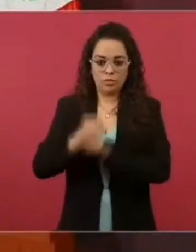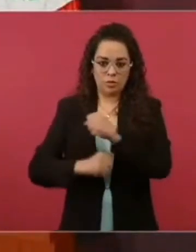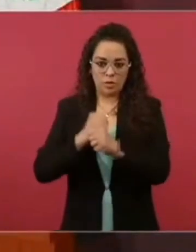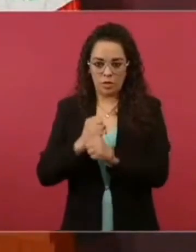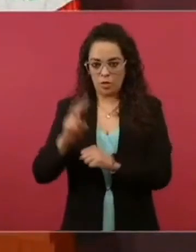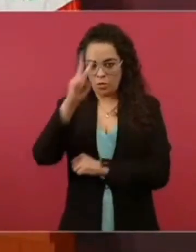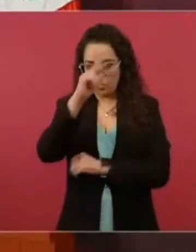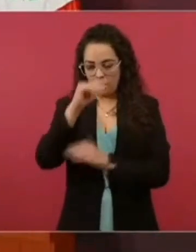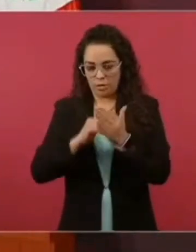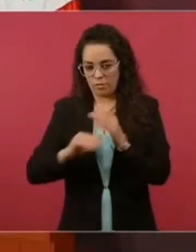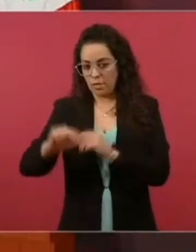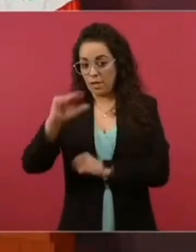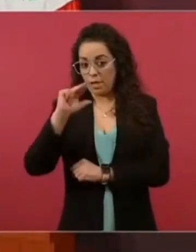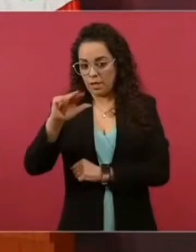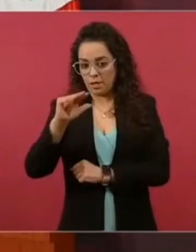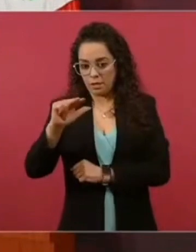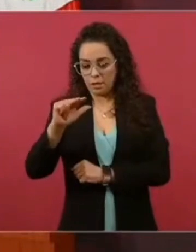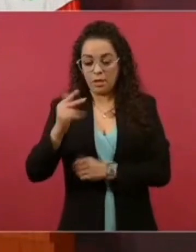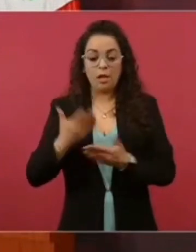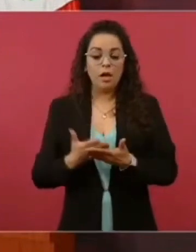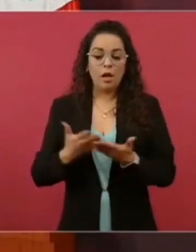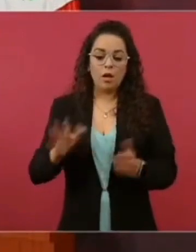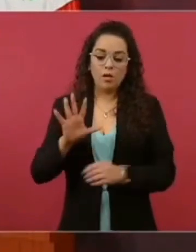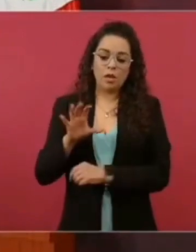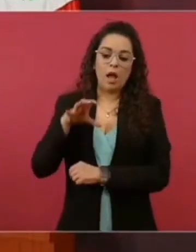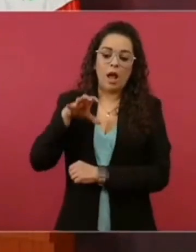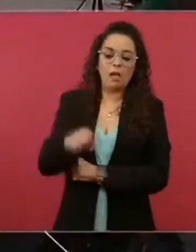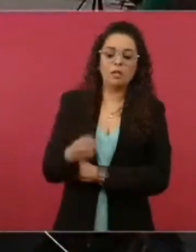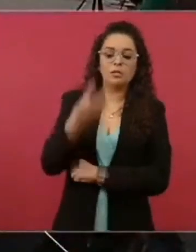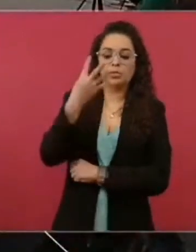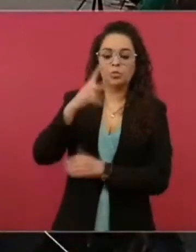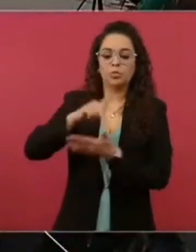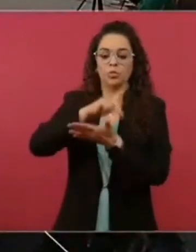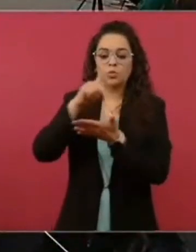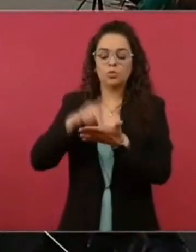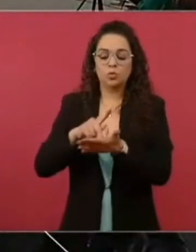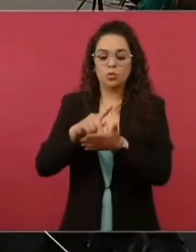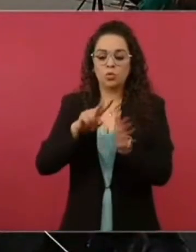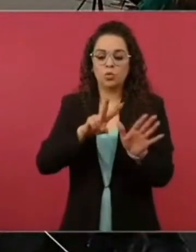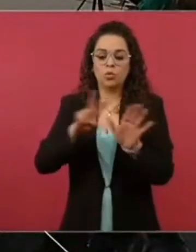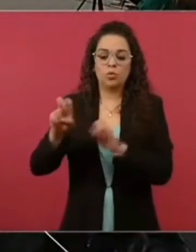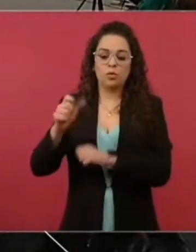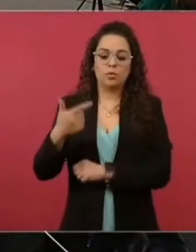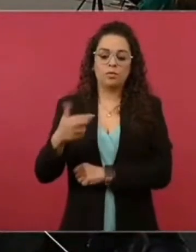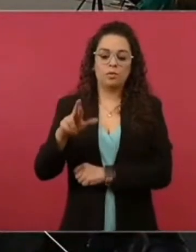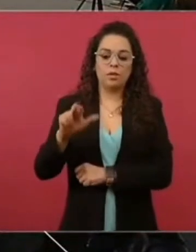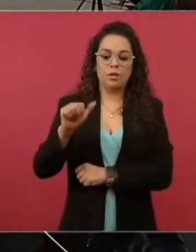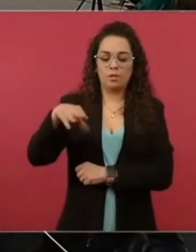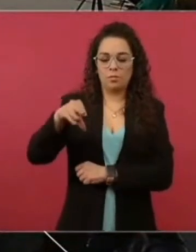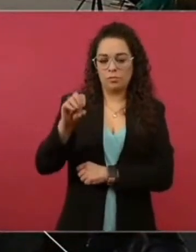mínimo, y ahora alcanza para 4 kilos 200 gramos.